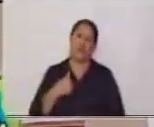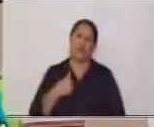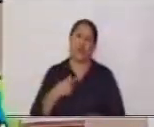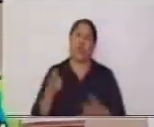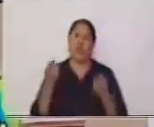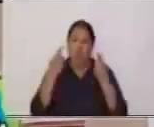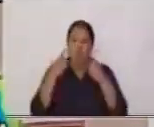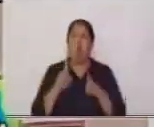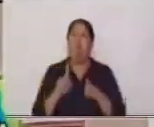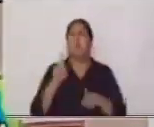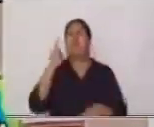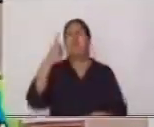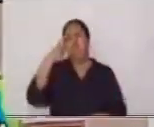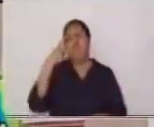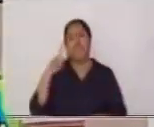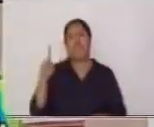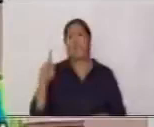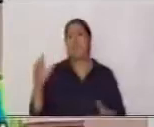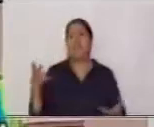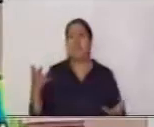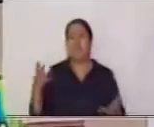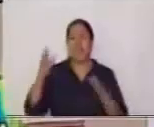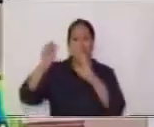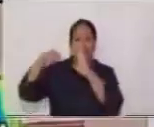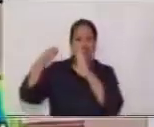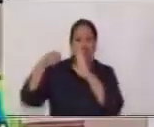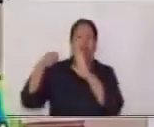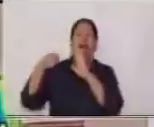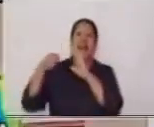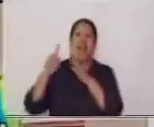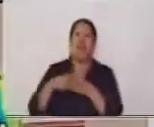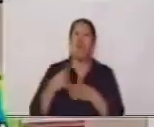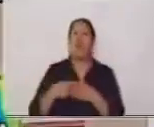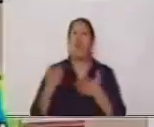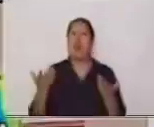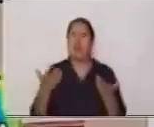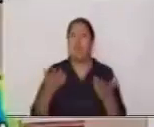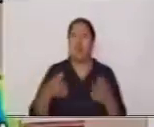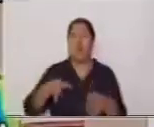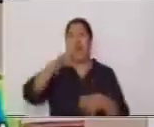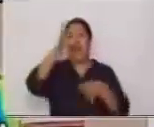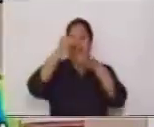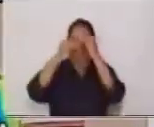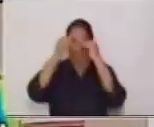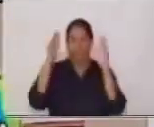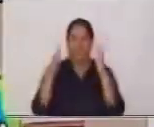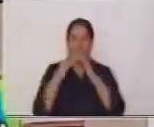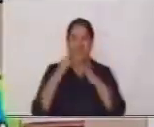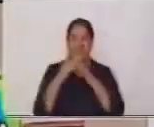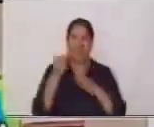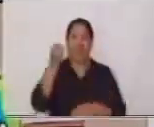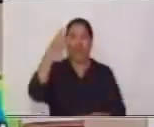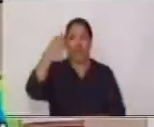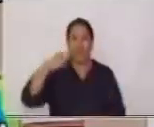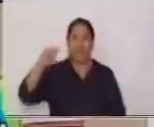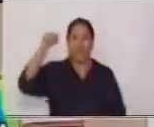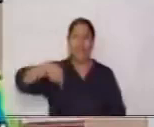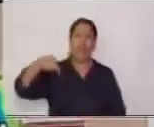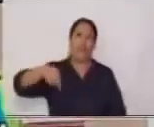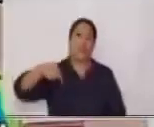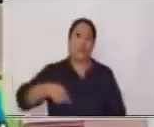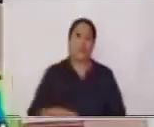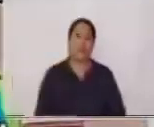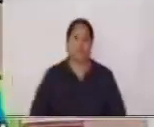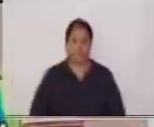un día de graduación. ¿Cuándo fue? En el programa Aprendo en Casa y la fecha que tú me diste.